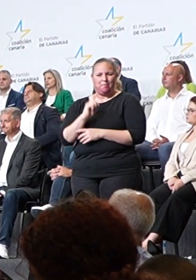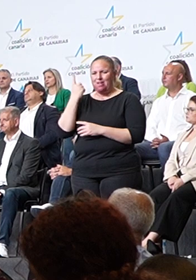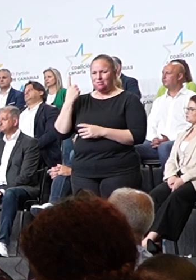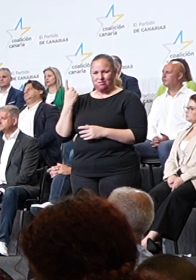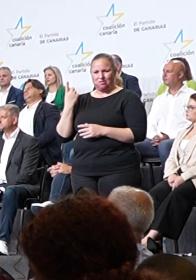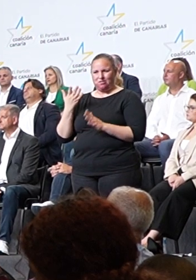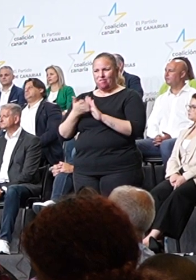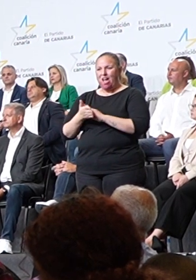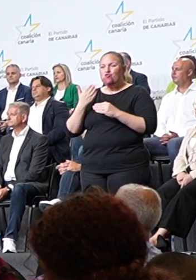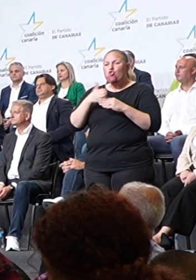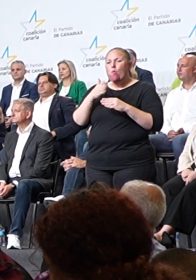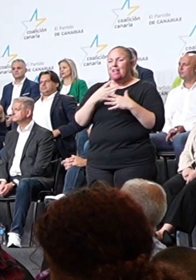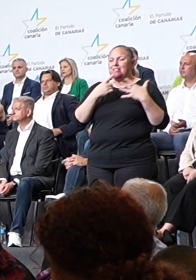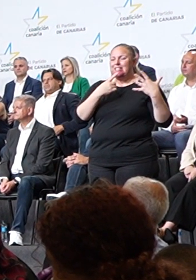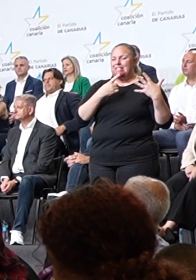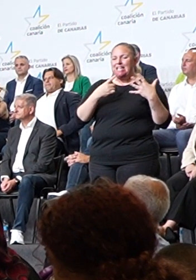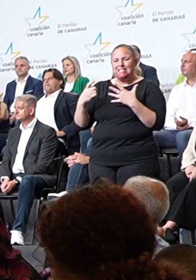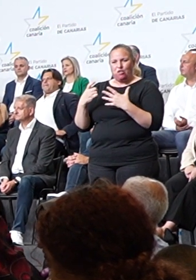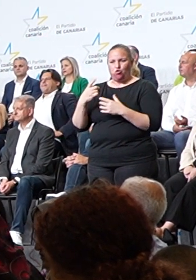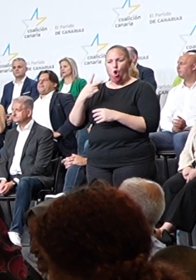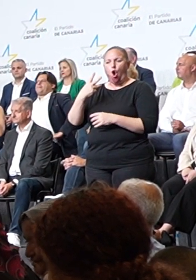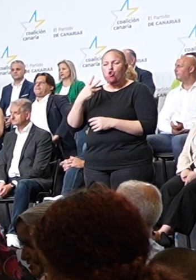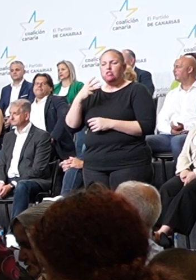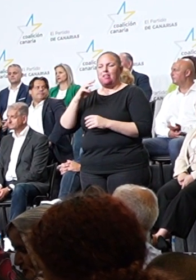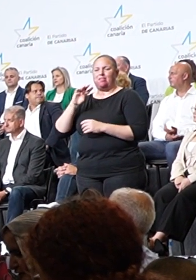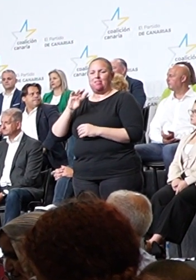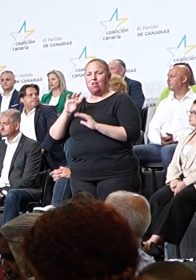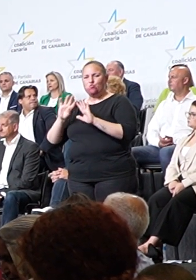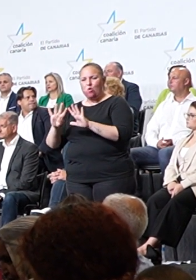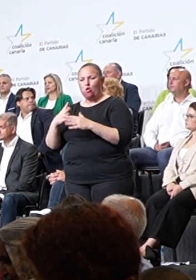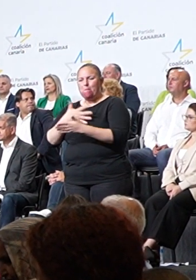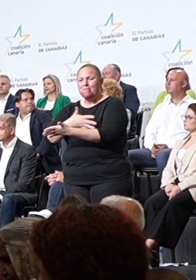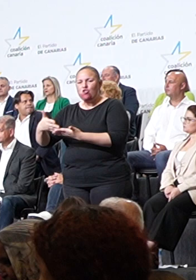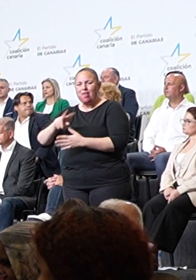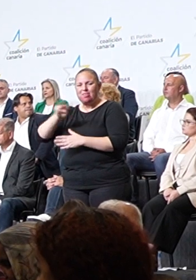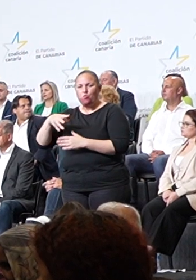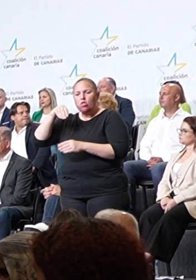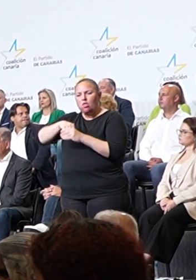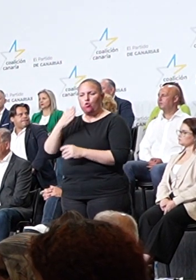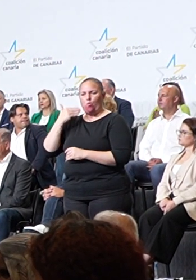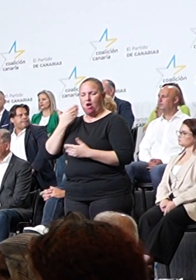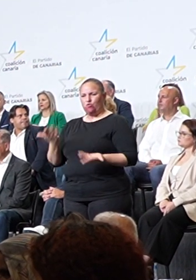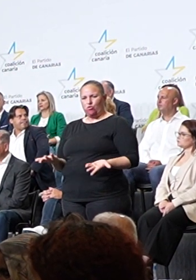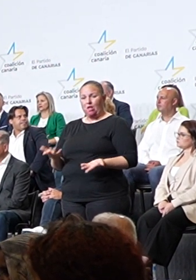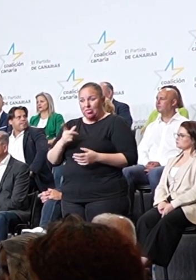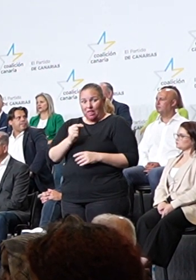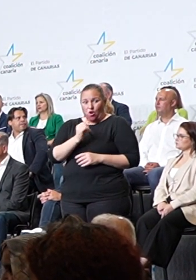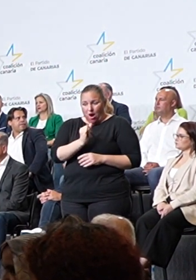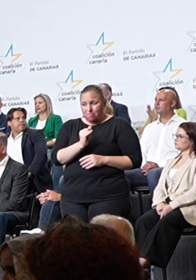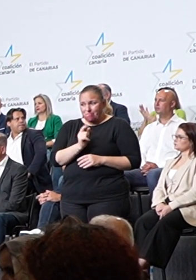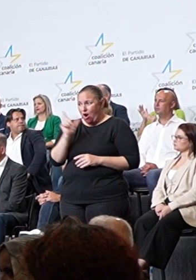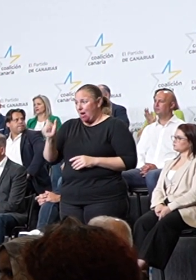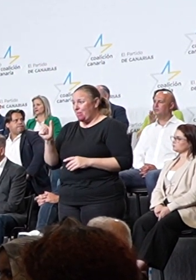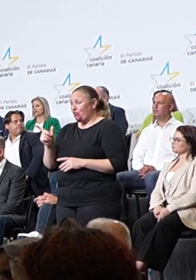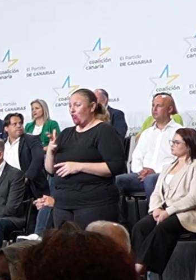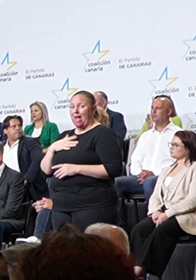sobrado 684 millones de euros que tienen en los bancos. Tienen dinero mientras la gente no llega a final